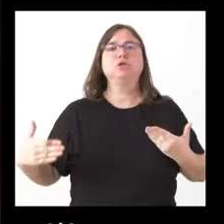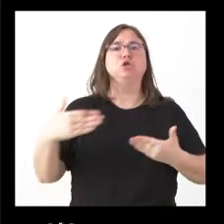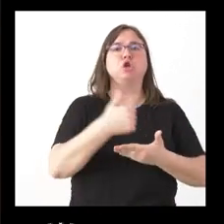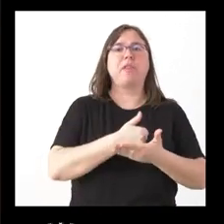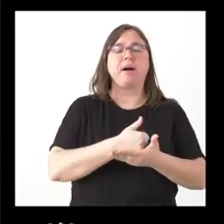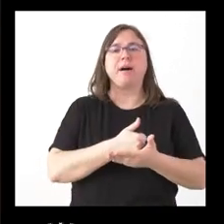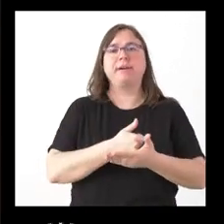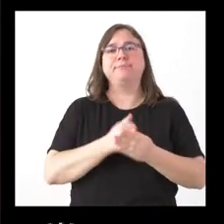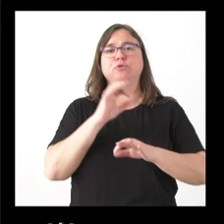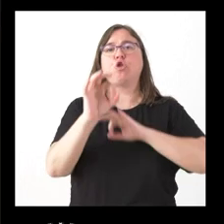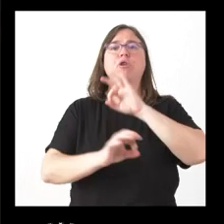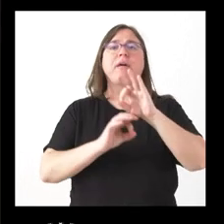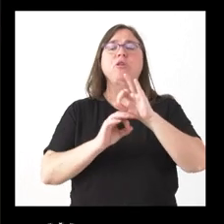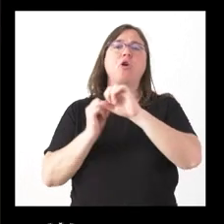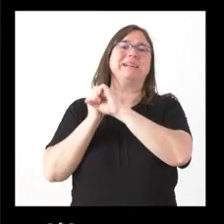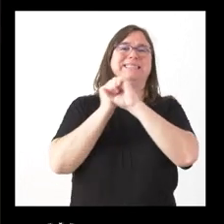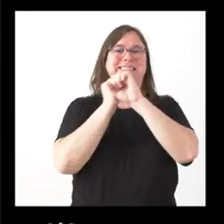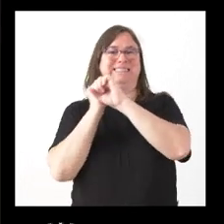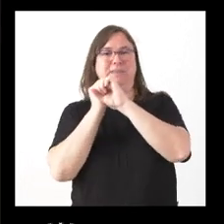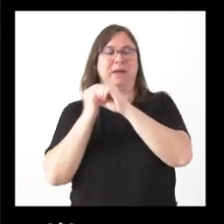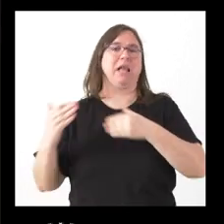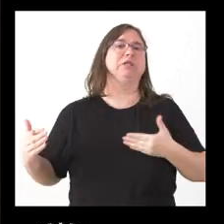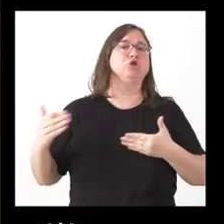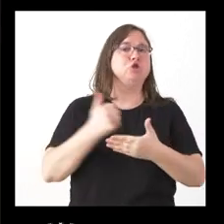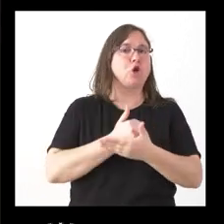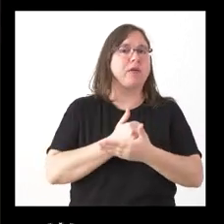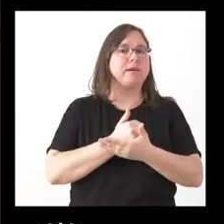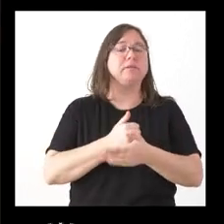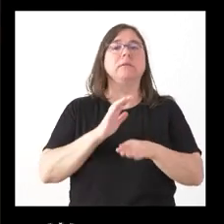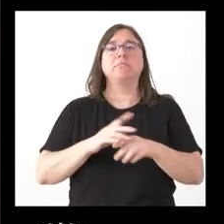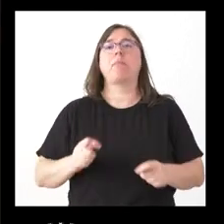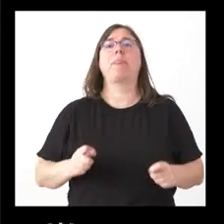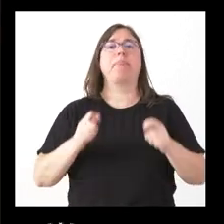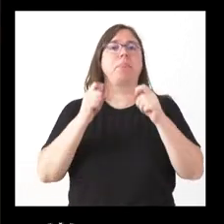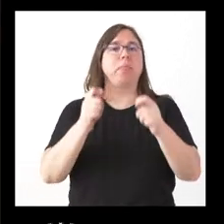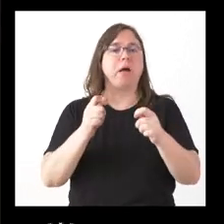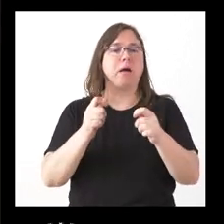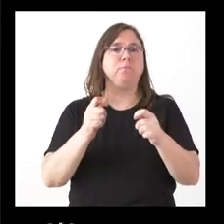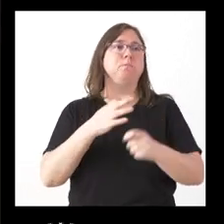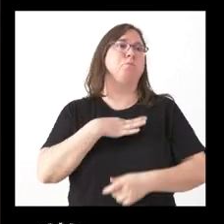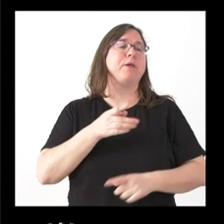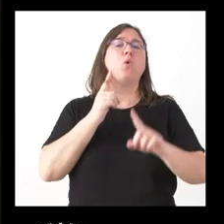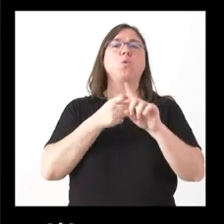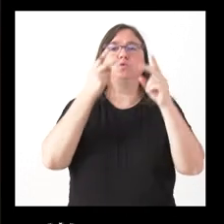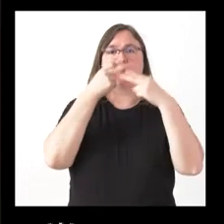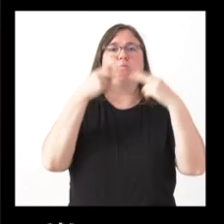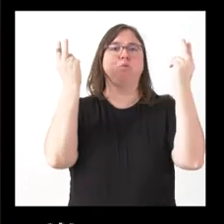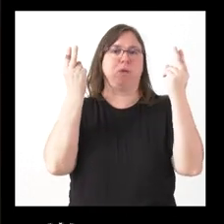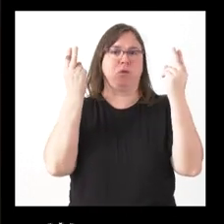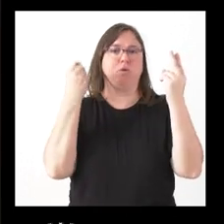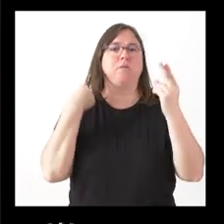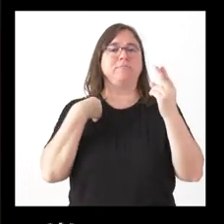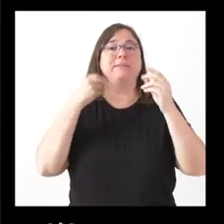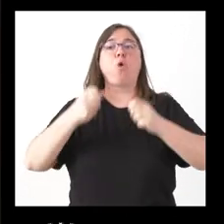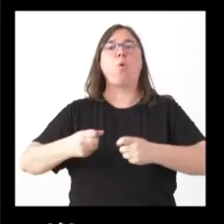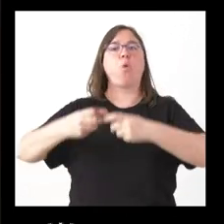toda la Organización de las semanas antes de León a todas las cofradías entregó el posible uso Público de una parte de un